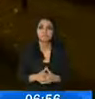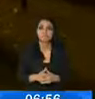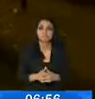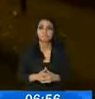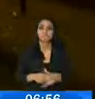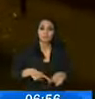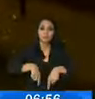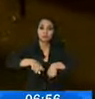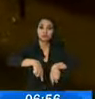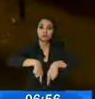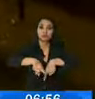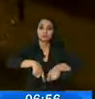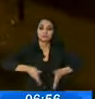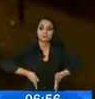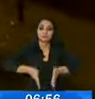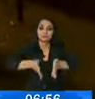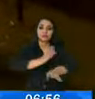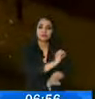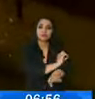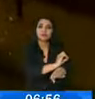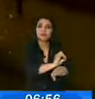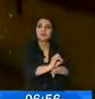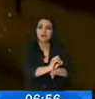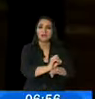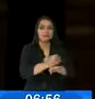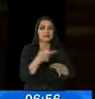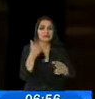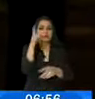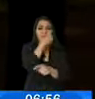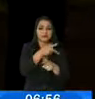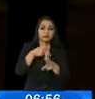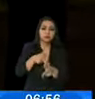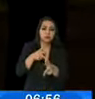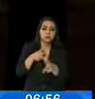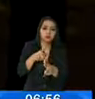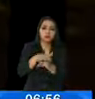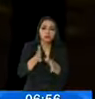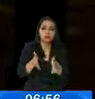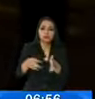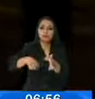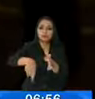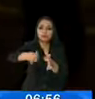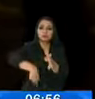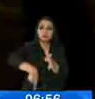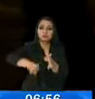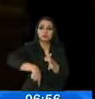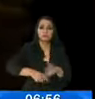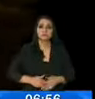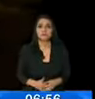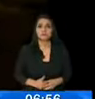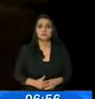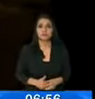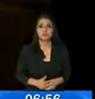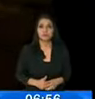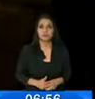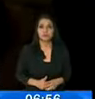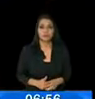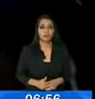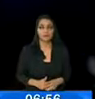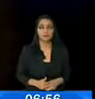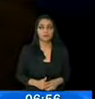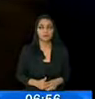circulación vehicular por la avenida Occidental se complicó debido al cierre de un carril. Con la realización de Priscila Cadena,